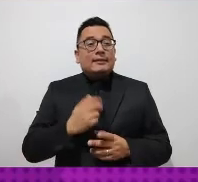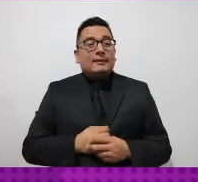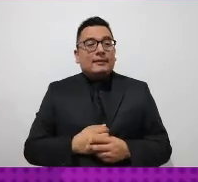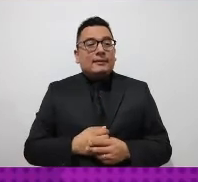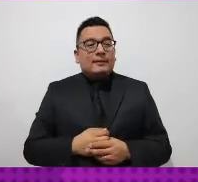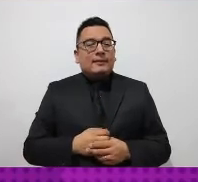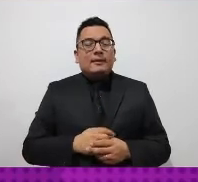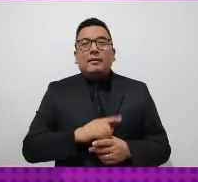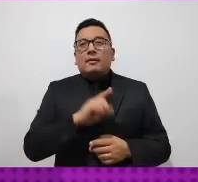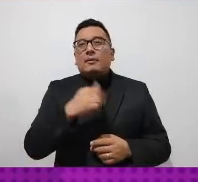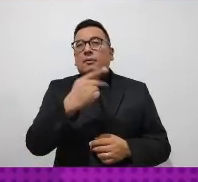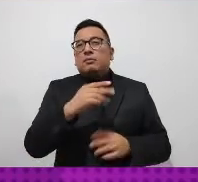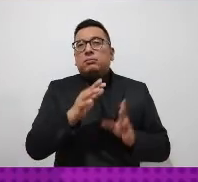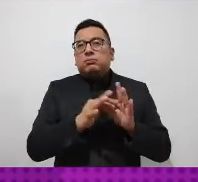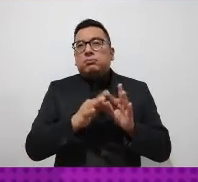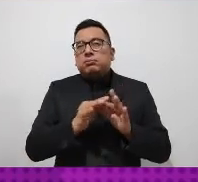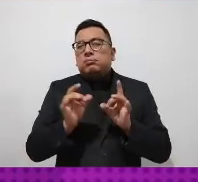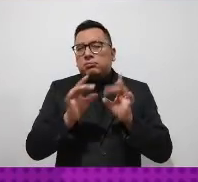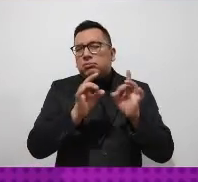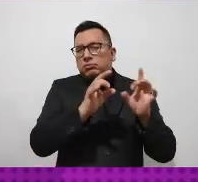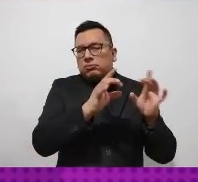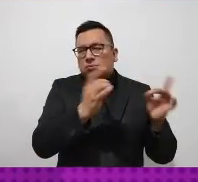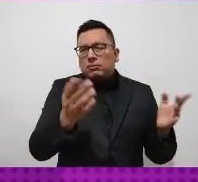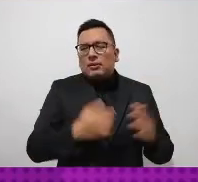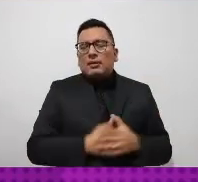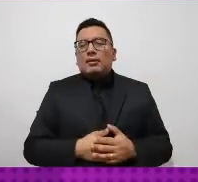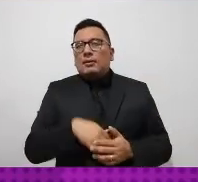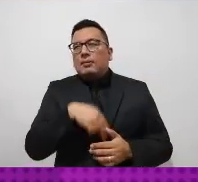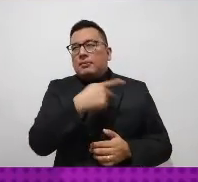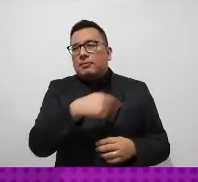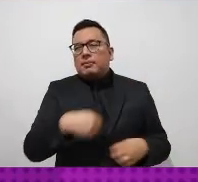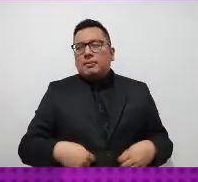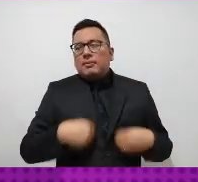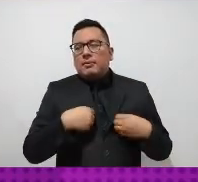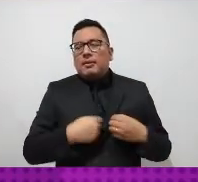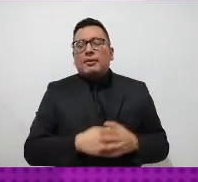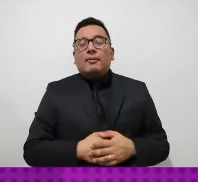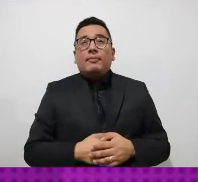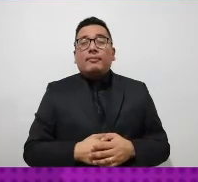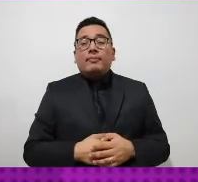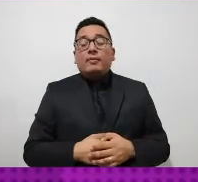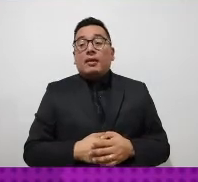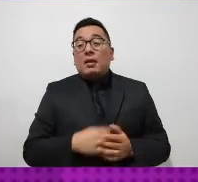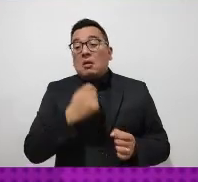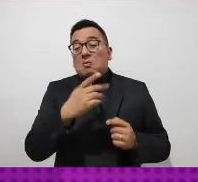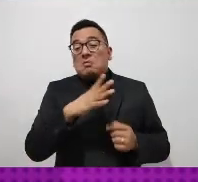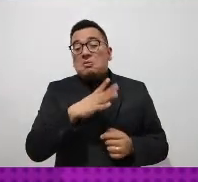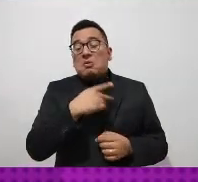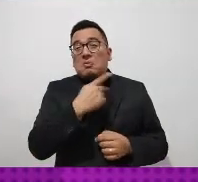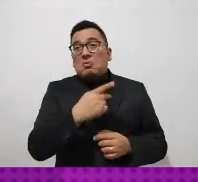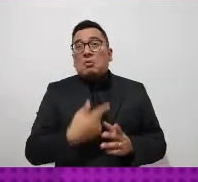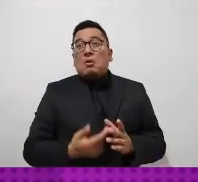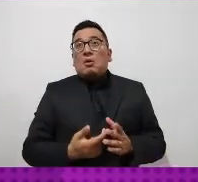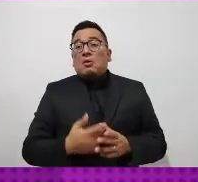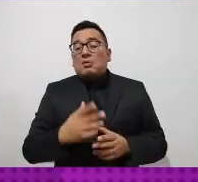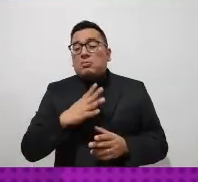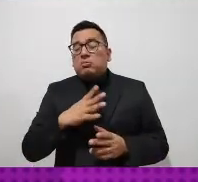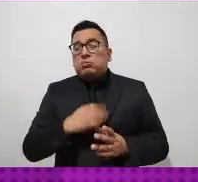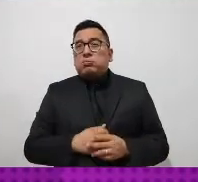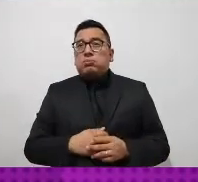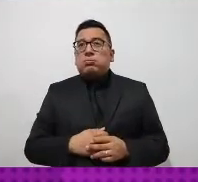nos platicaron situaciones concretas que han vivido, incluso había quienes ya habían sido reelectas y que han vivido en